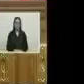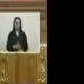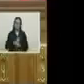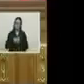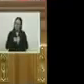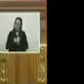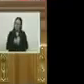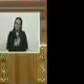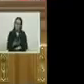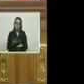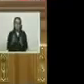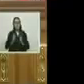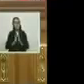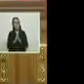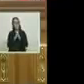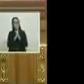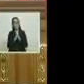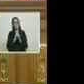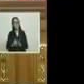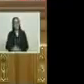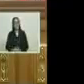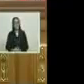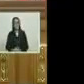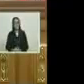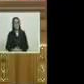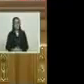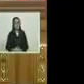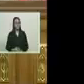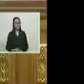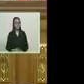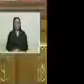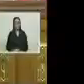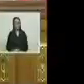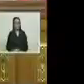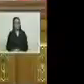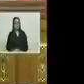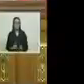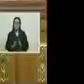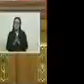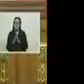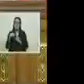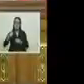amamos a nuestra divina pastora, amamos a la chinita.